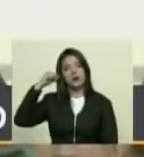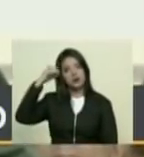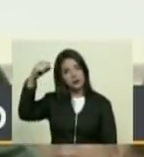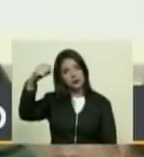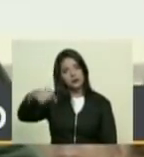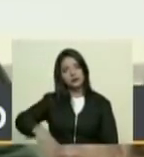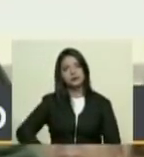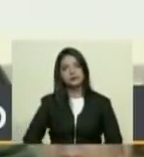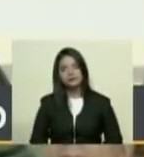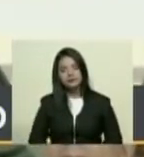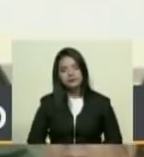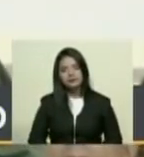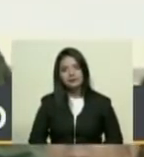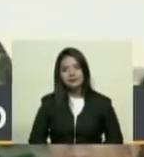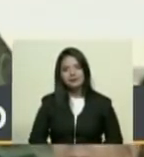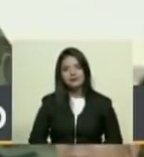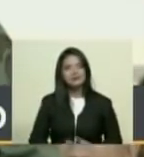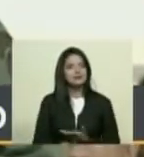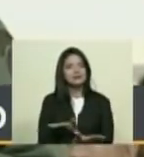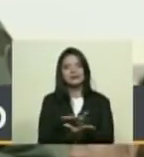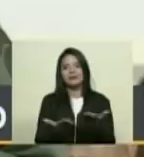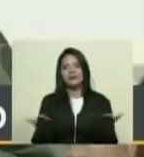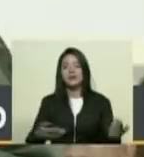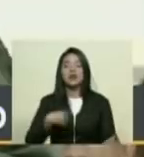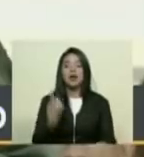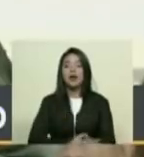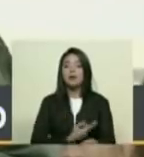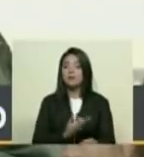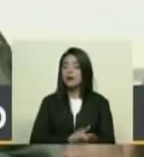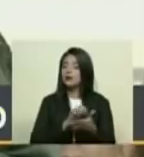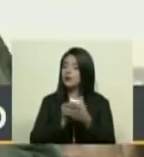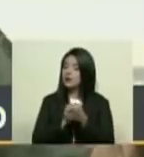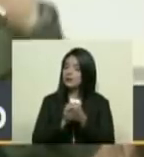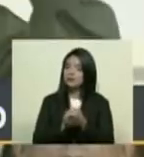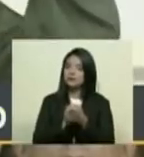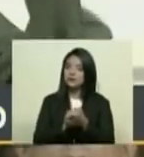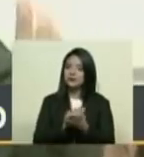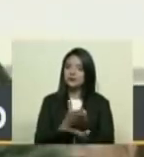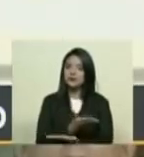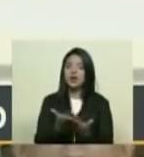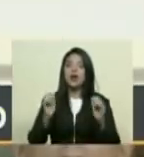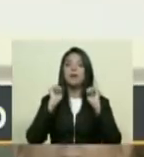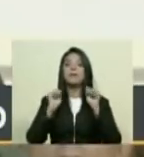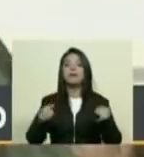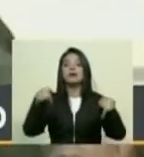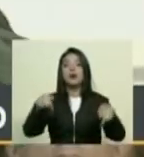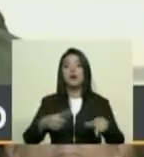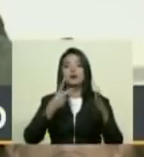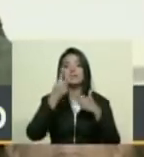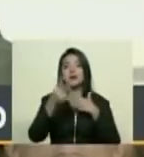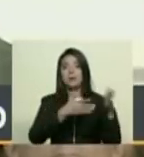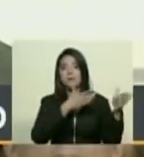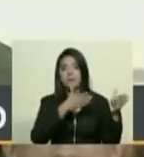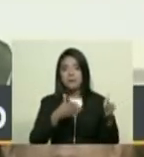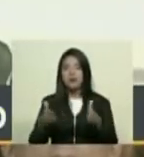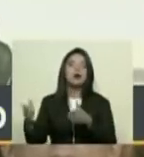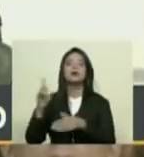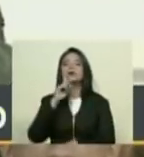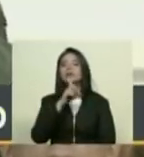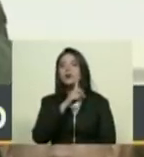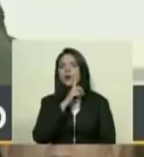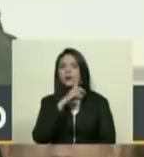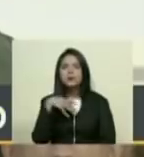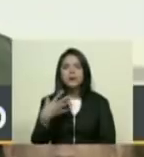Maduro Moros. Así pues que, queridos hermanos, compañeros, vamos a dar inicio a esta jornada. La hemos llamado,